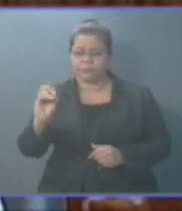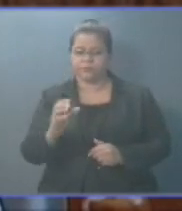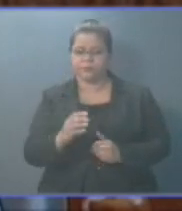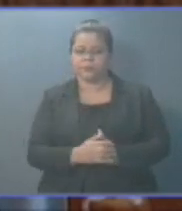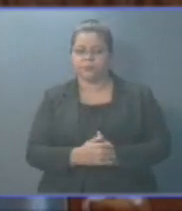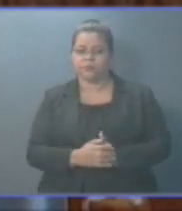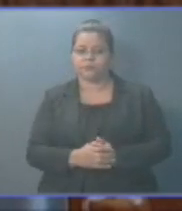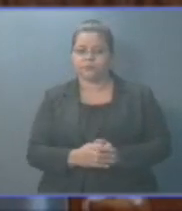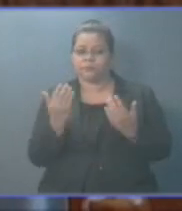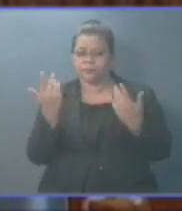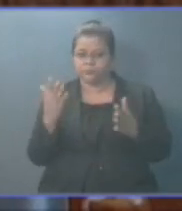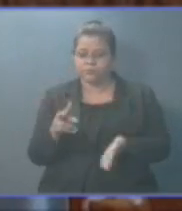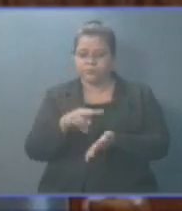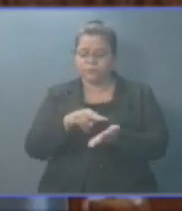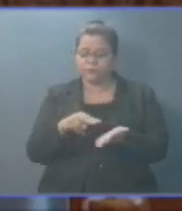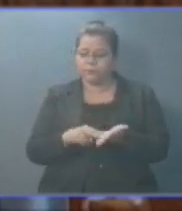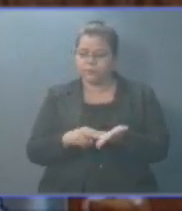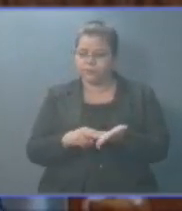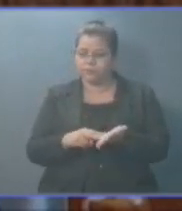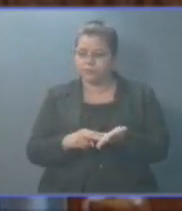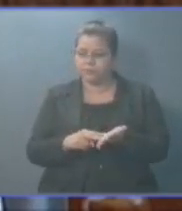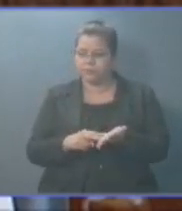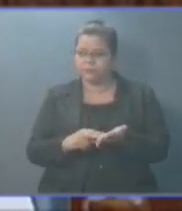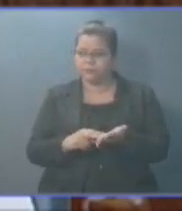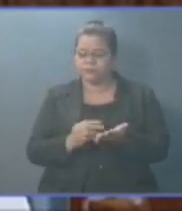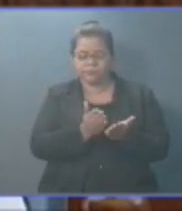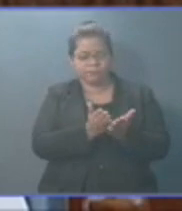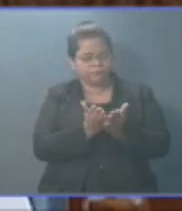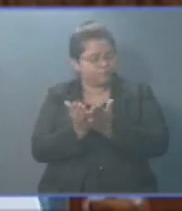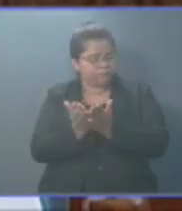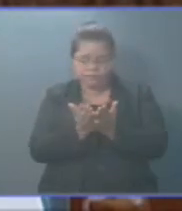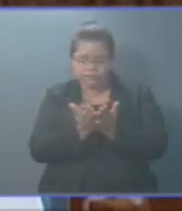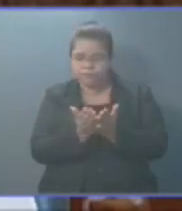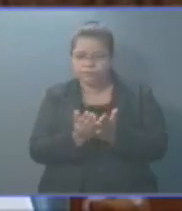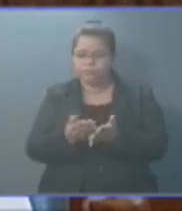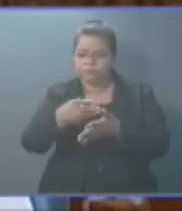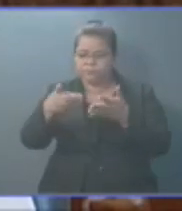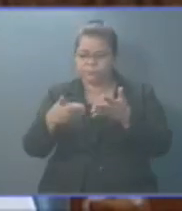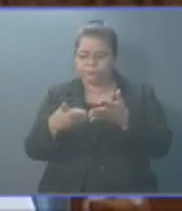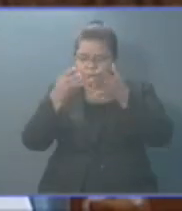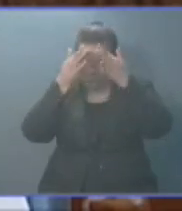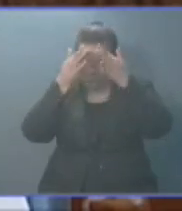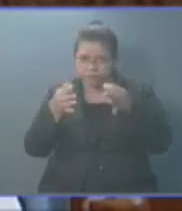2020. Leído el dictamen número